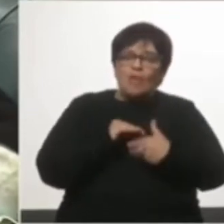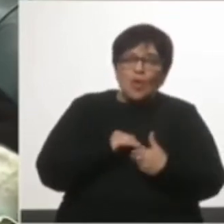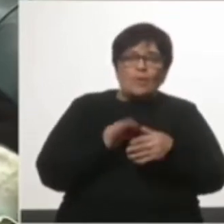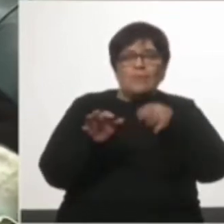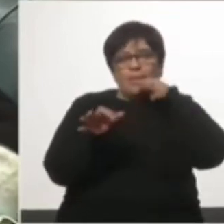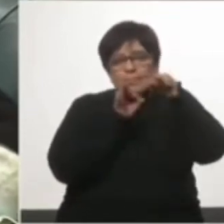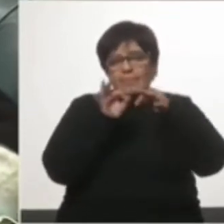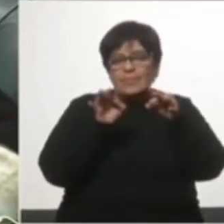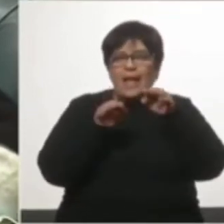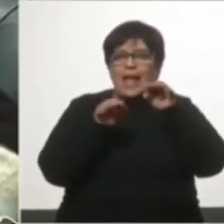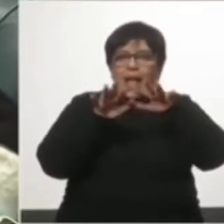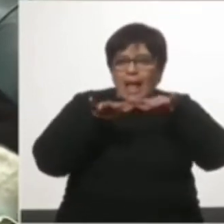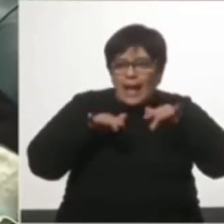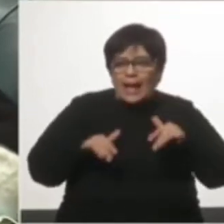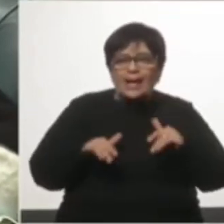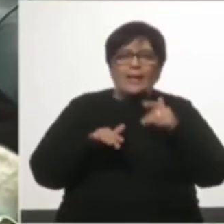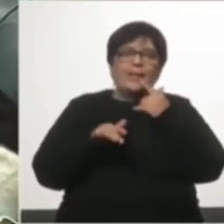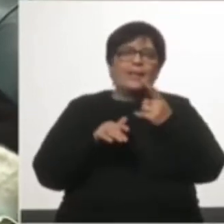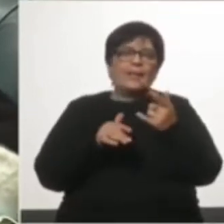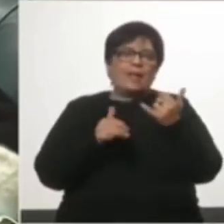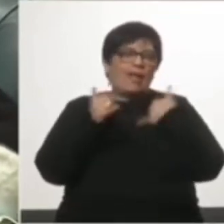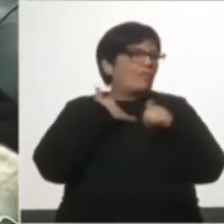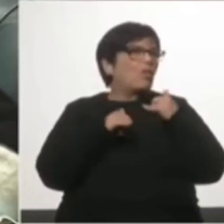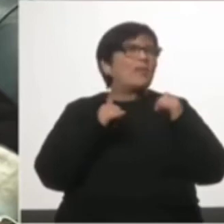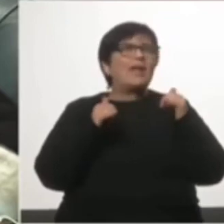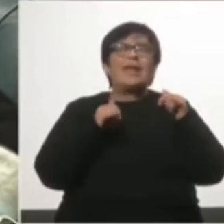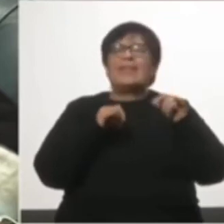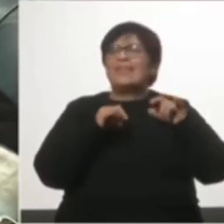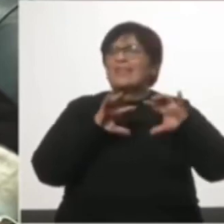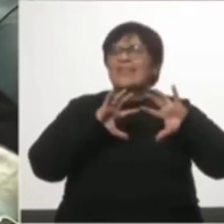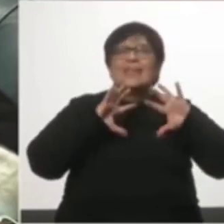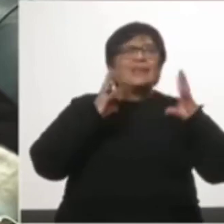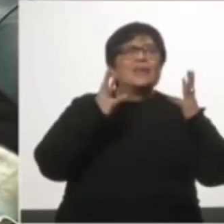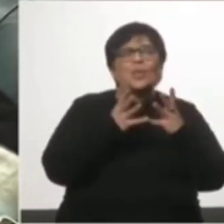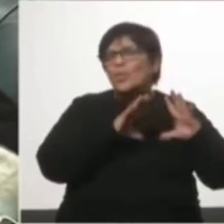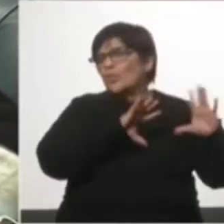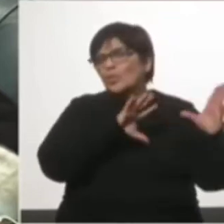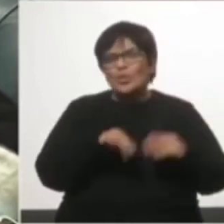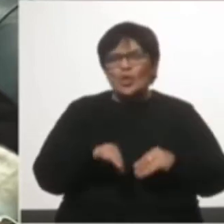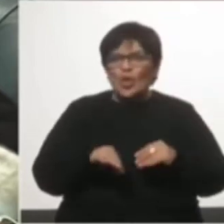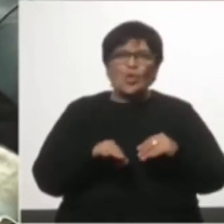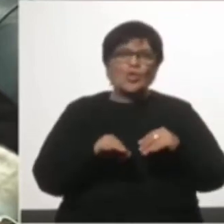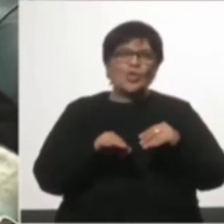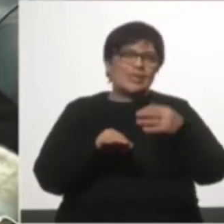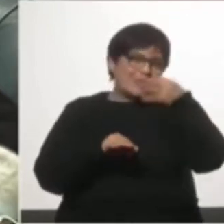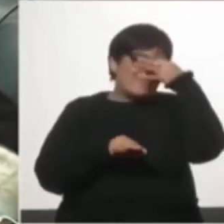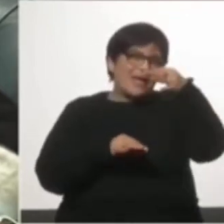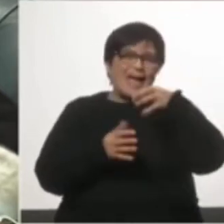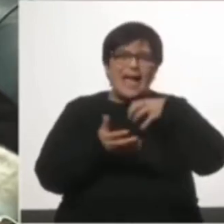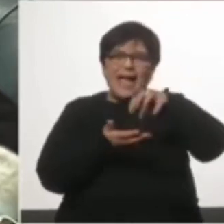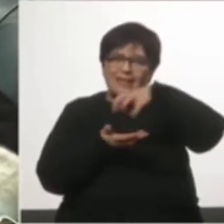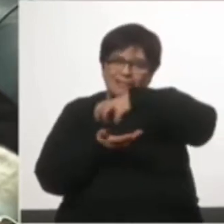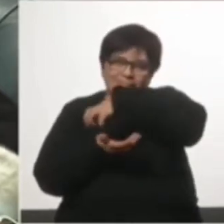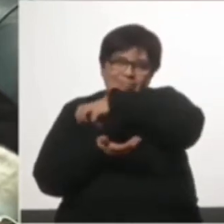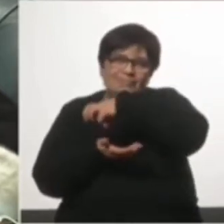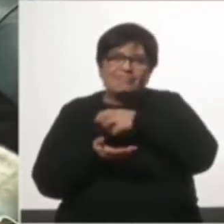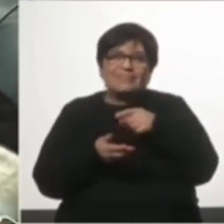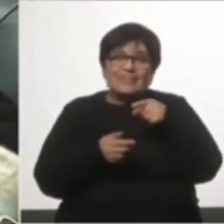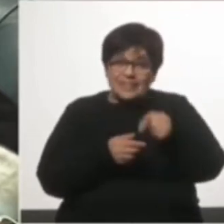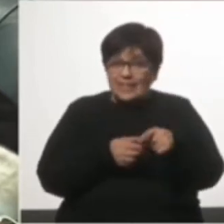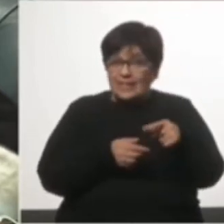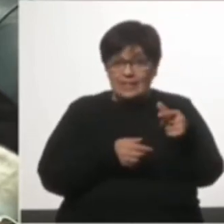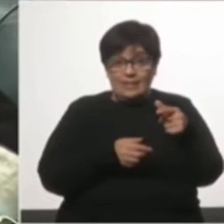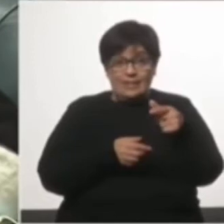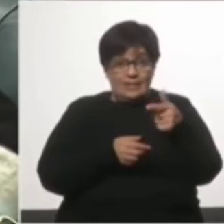datos, recibiendo informes de todos los subgrupos de colaboradores y expertos en diversas áreas, a partir de los